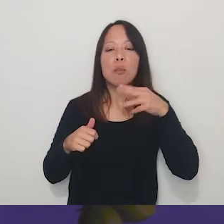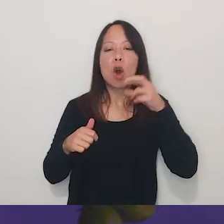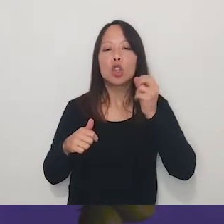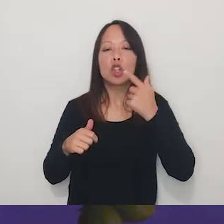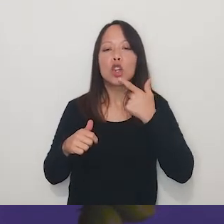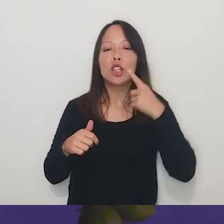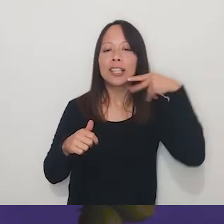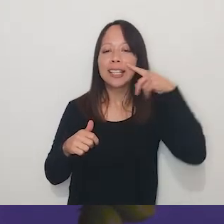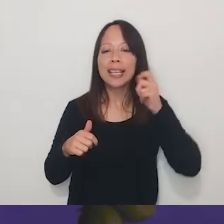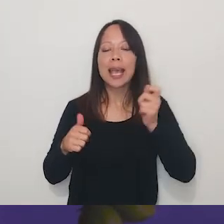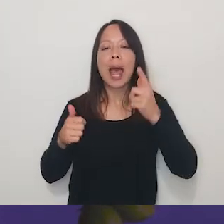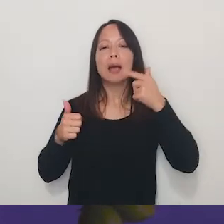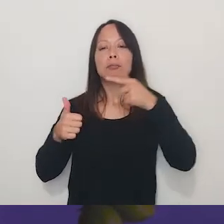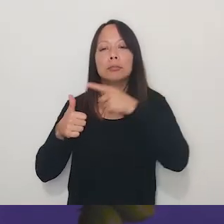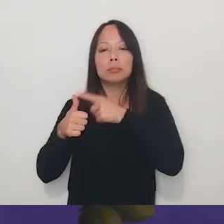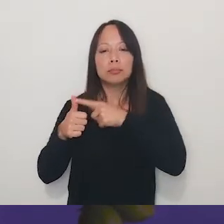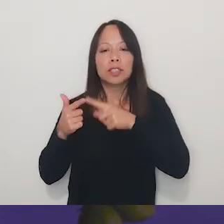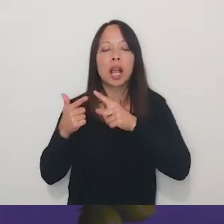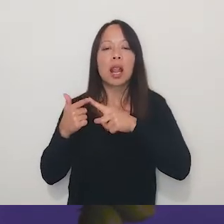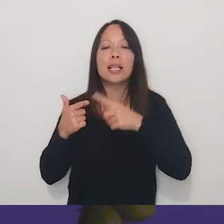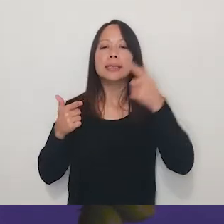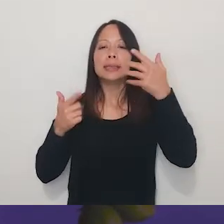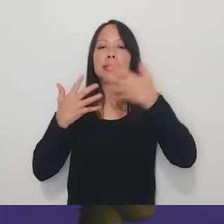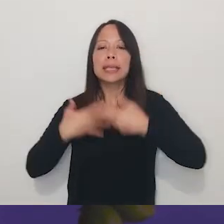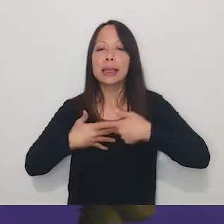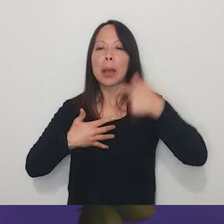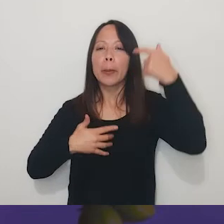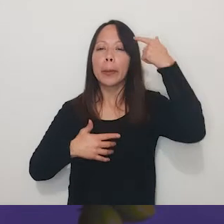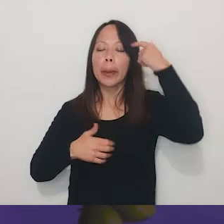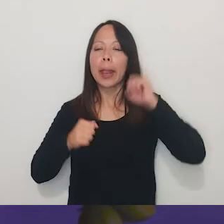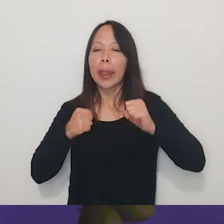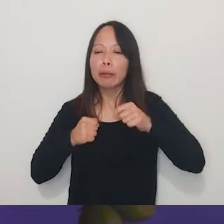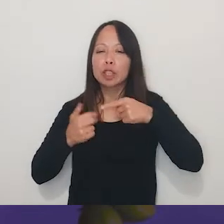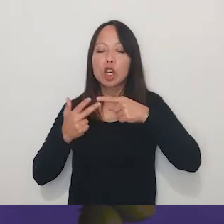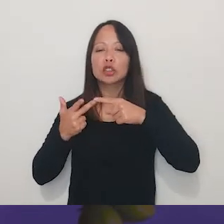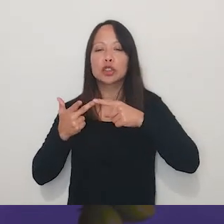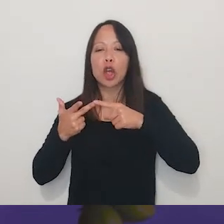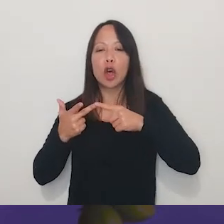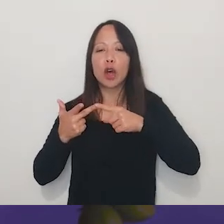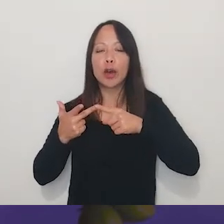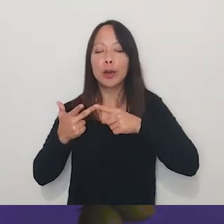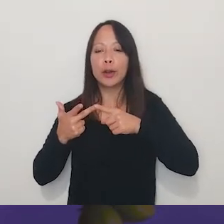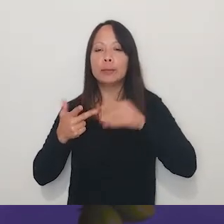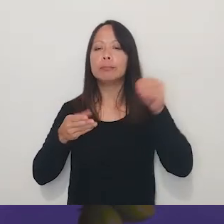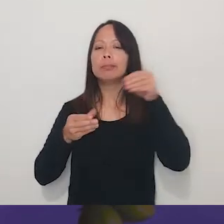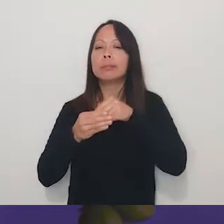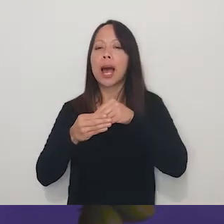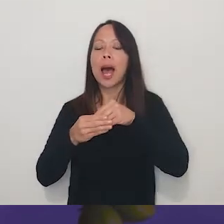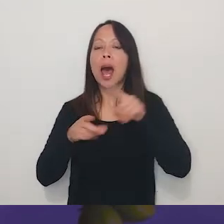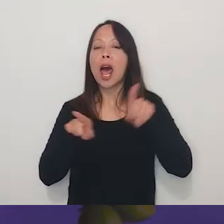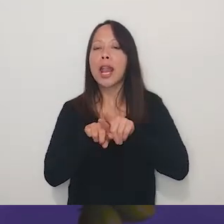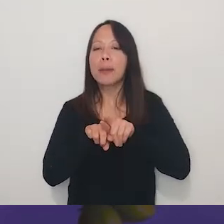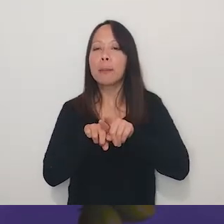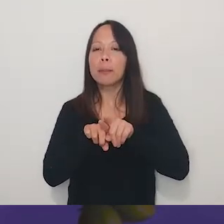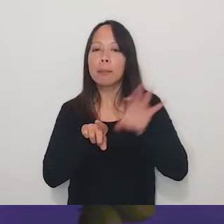una neuropatía sensitiva motora grave, con algo de compromiso del sistema nervioso, y se suma